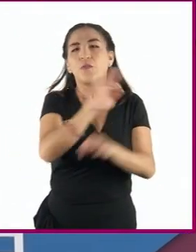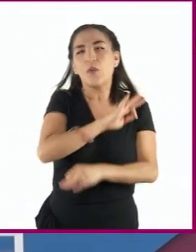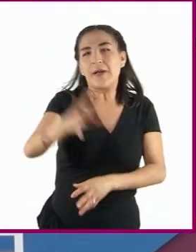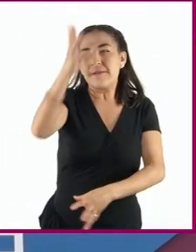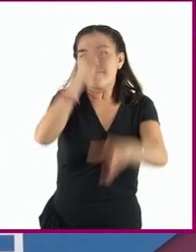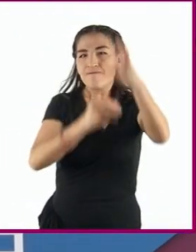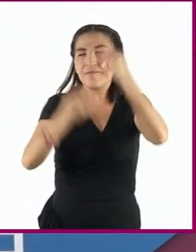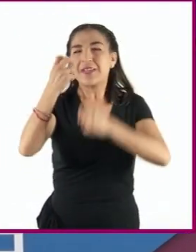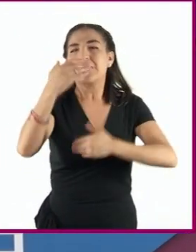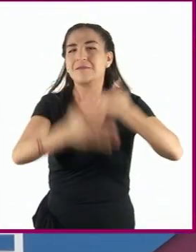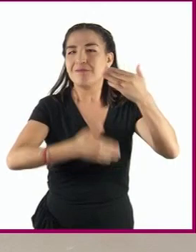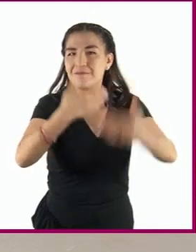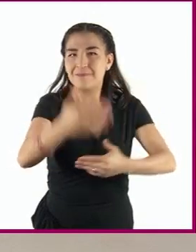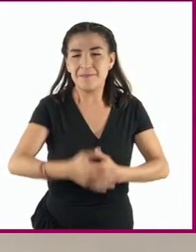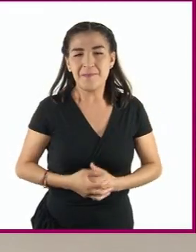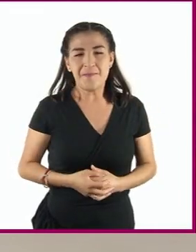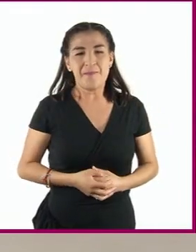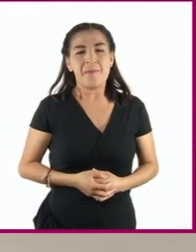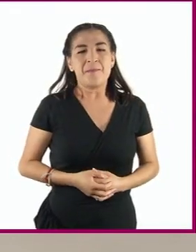proceso.